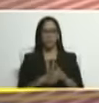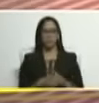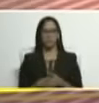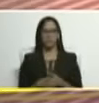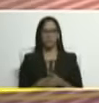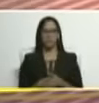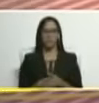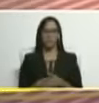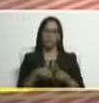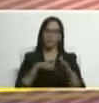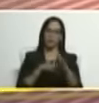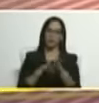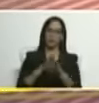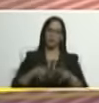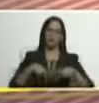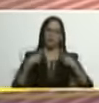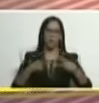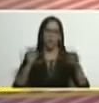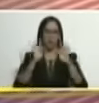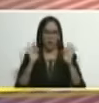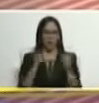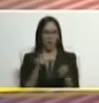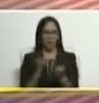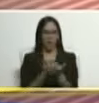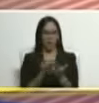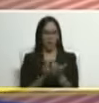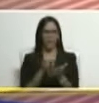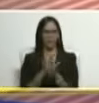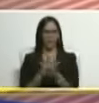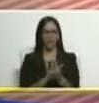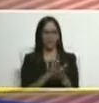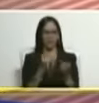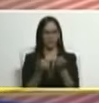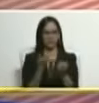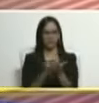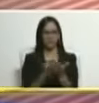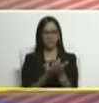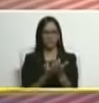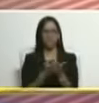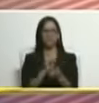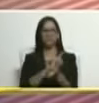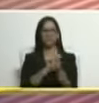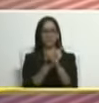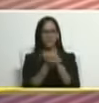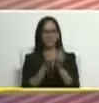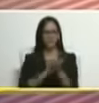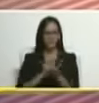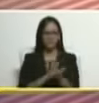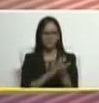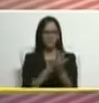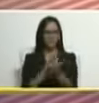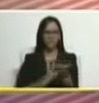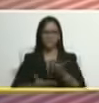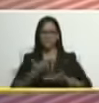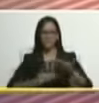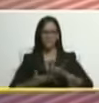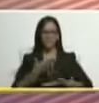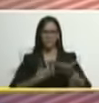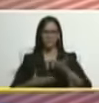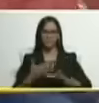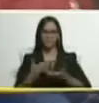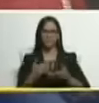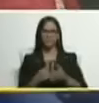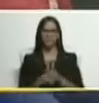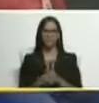para echar a andar un nuevo modelo económico, de estabilidad económica, estabilidad cambiaria, de desaceleración de la